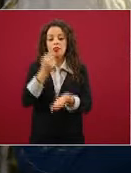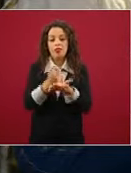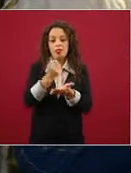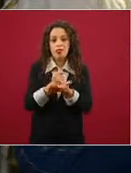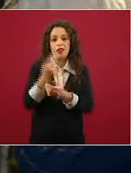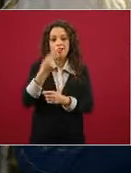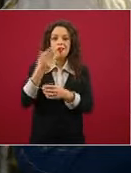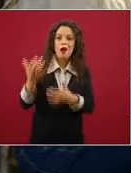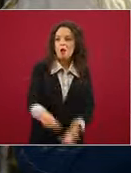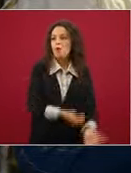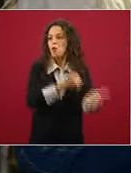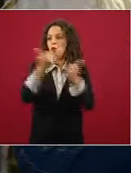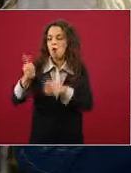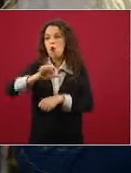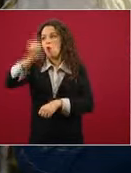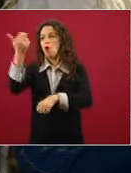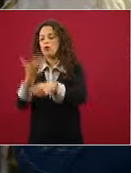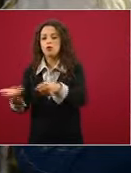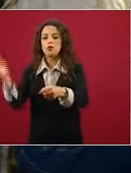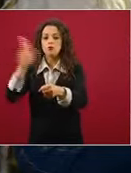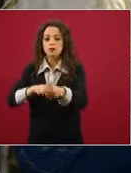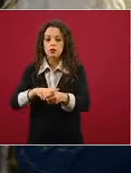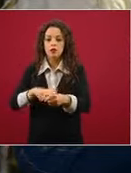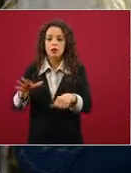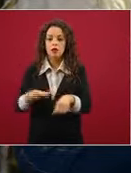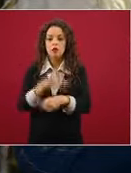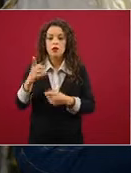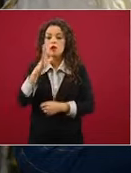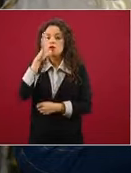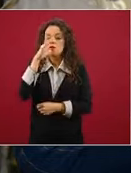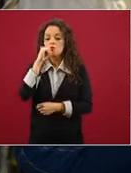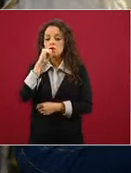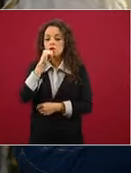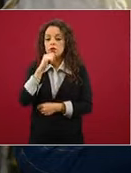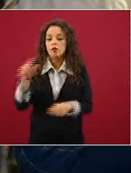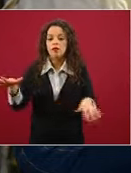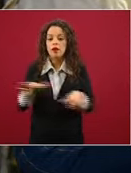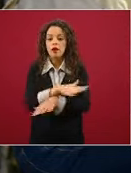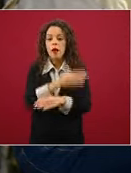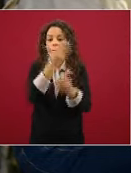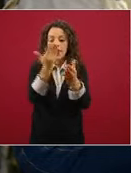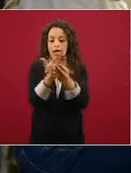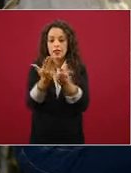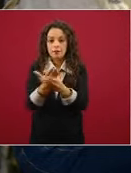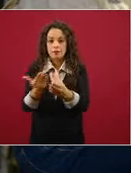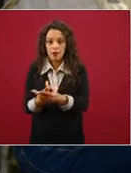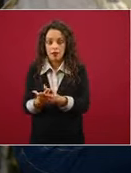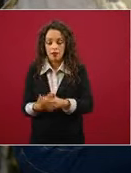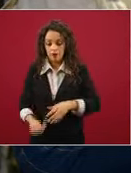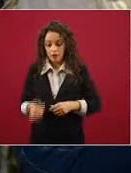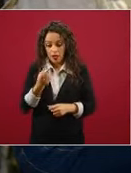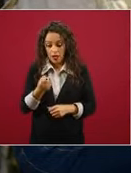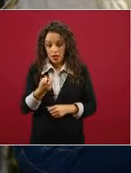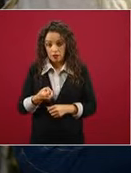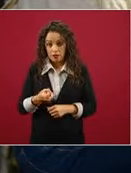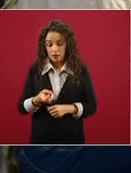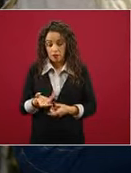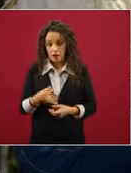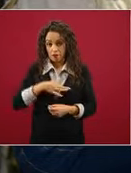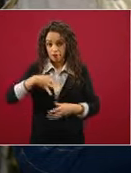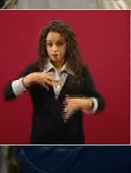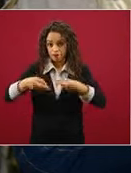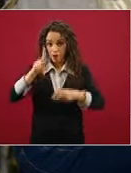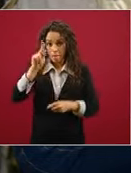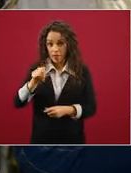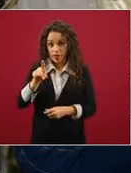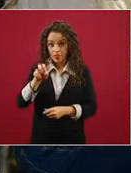otro, que es que no les permiten cambiar los expedientes médicos. Uno pensaría que con la pandemia este tipo de dificultades se